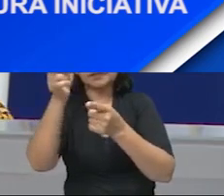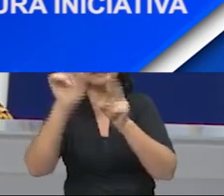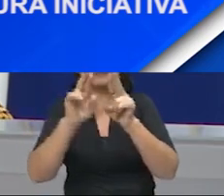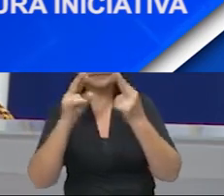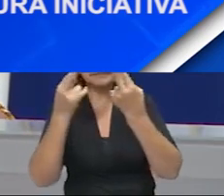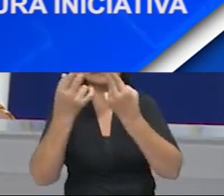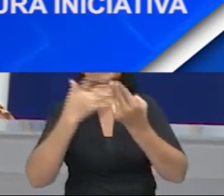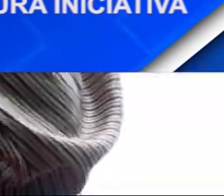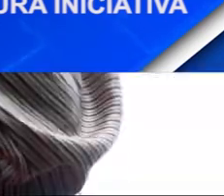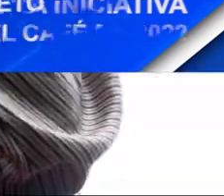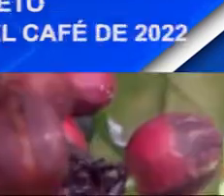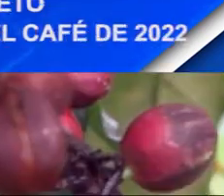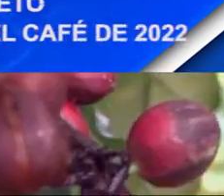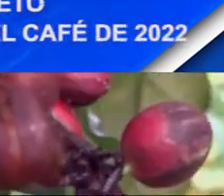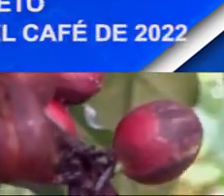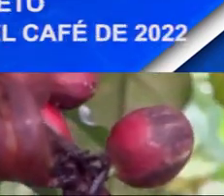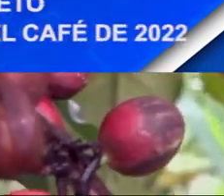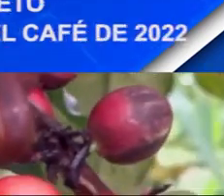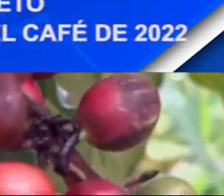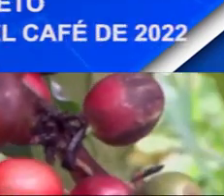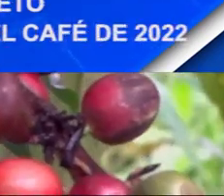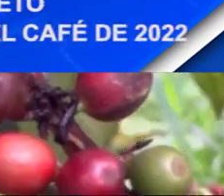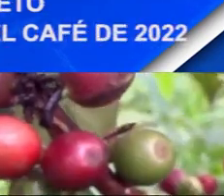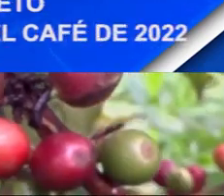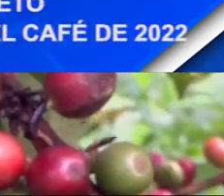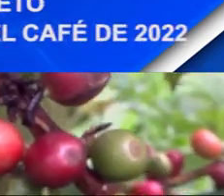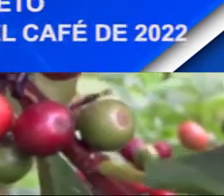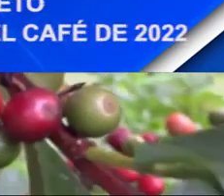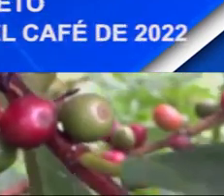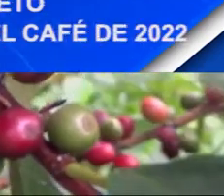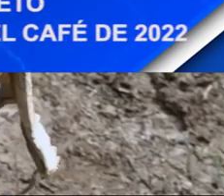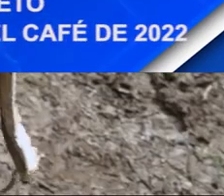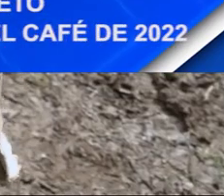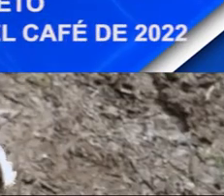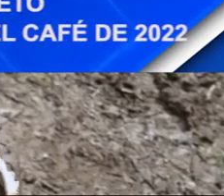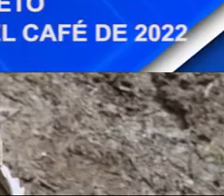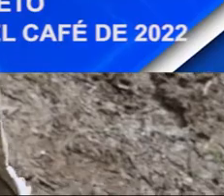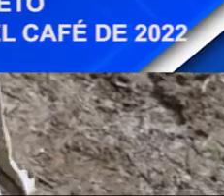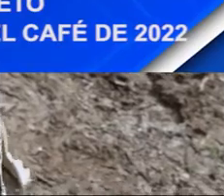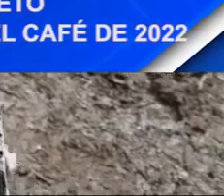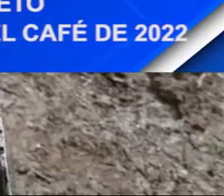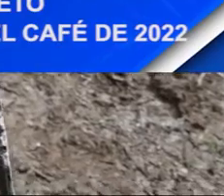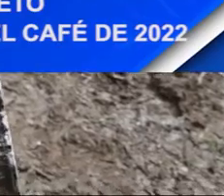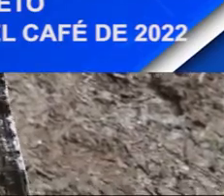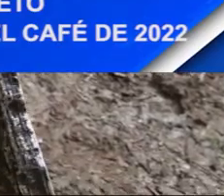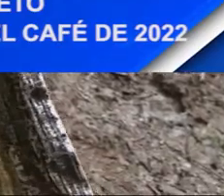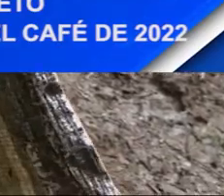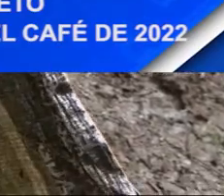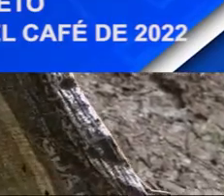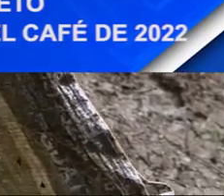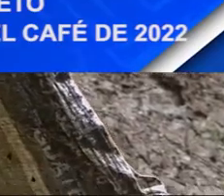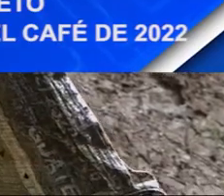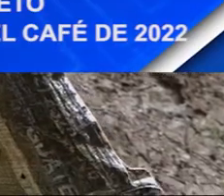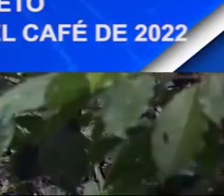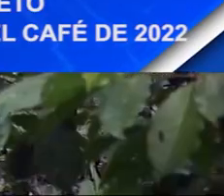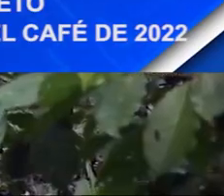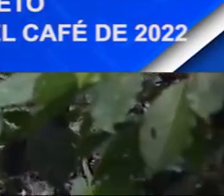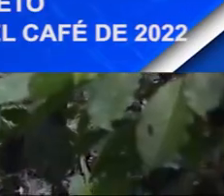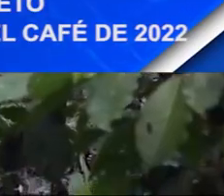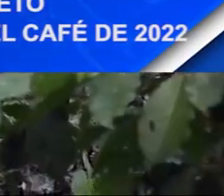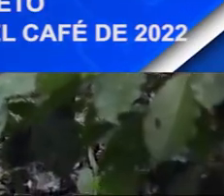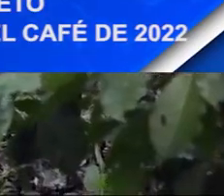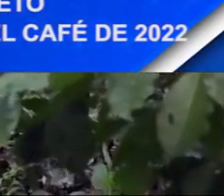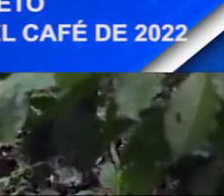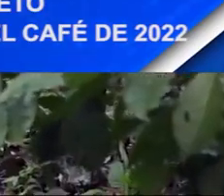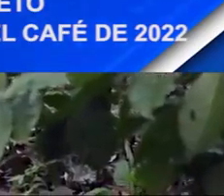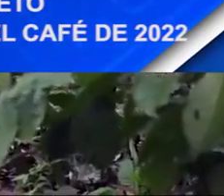sea necesario. Asimismo, se remitió a la Comisión de Asuntos Exteriores la iniciativa de decreto legislativo